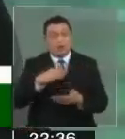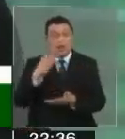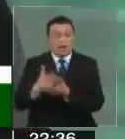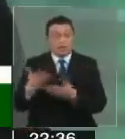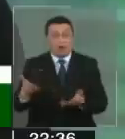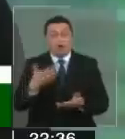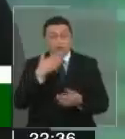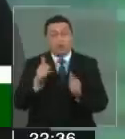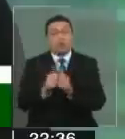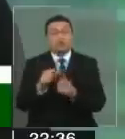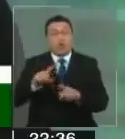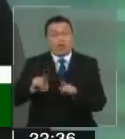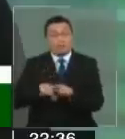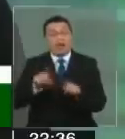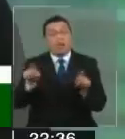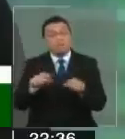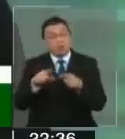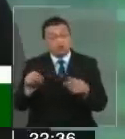hoy. Y